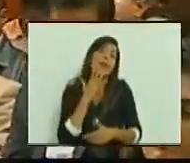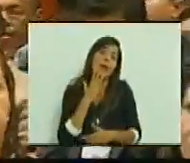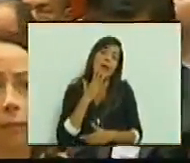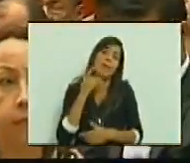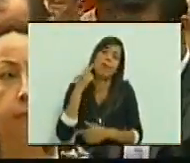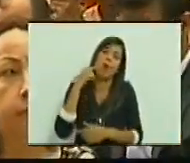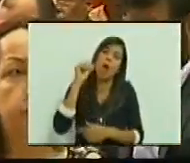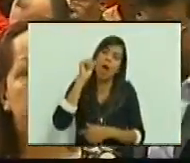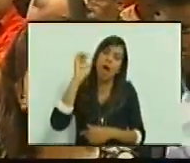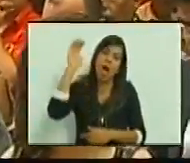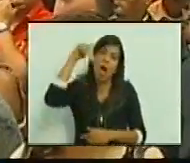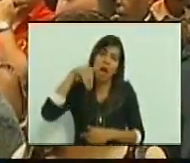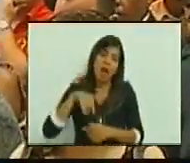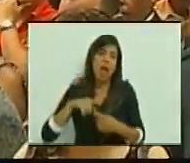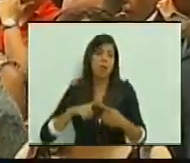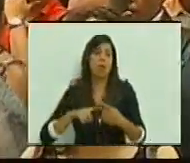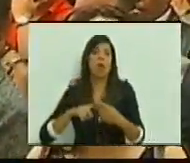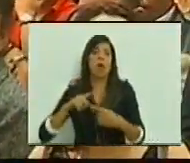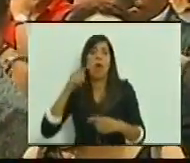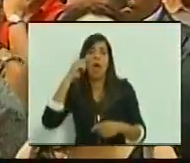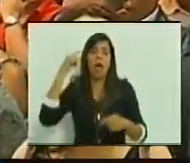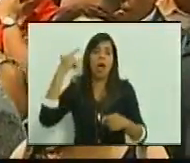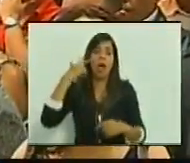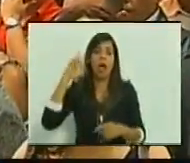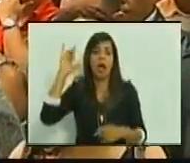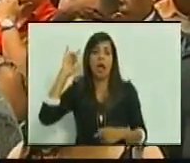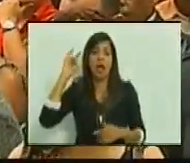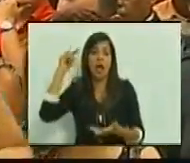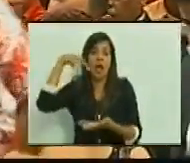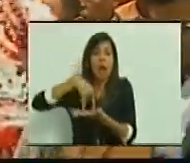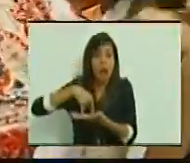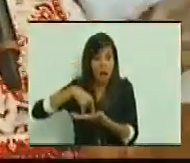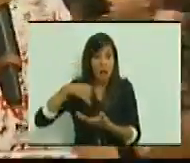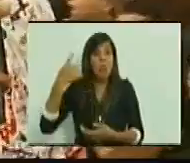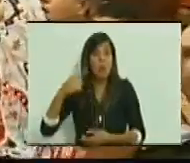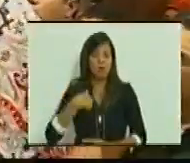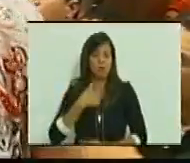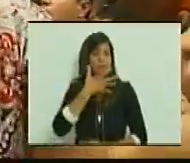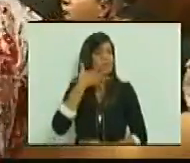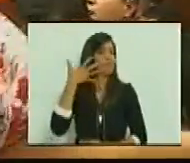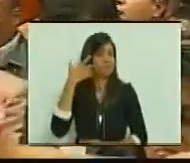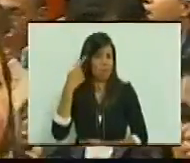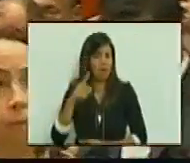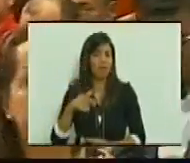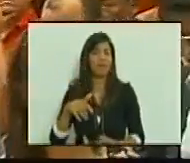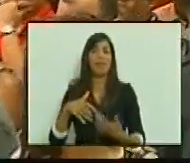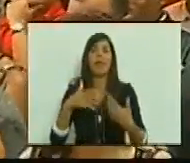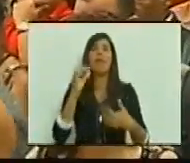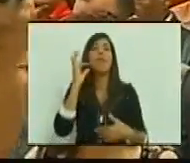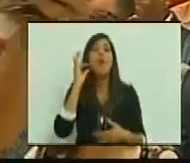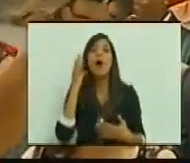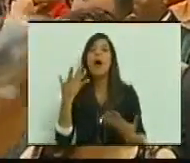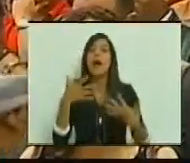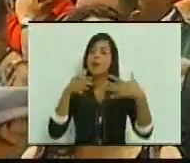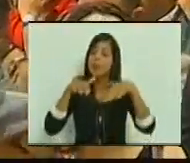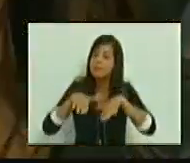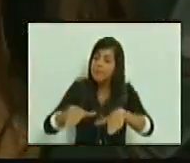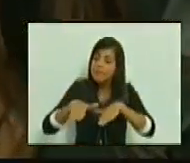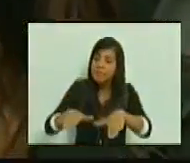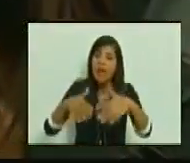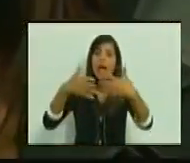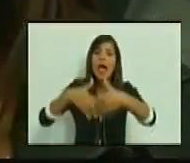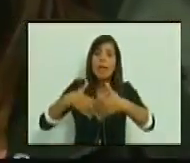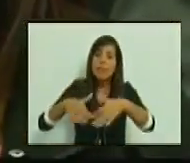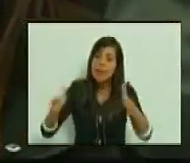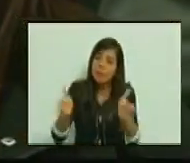en Carabobo, el estado donde vengo y de donde me siento orgullosa, logramos que las costureras en un gran conglomerado